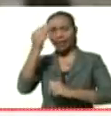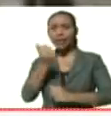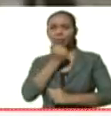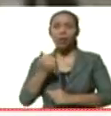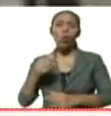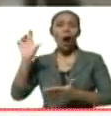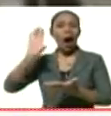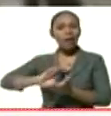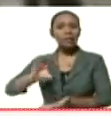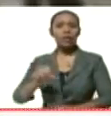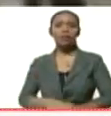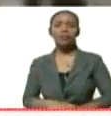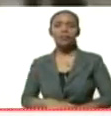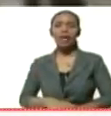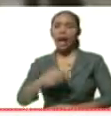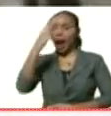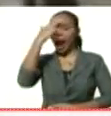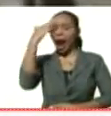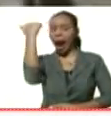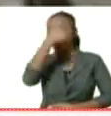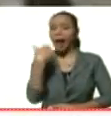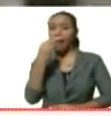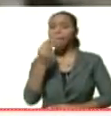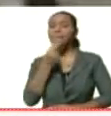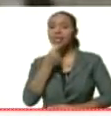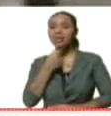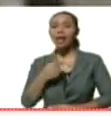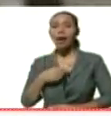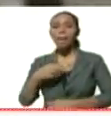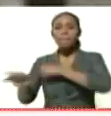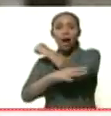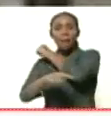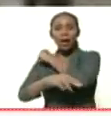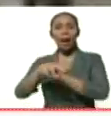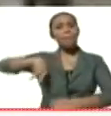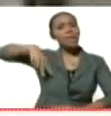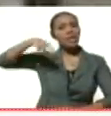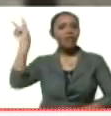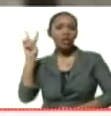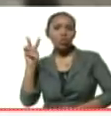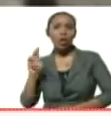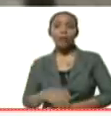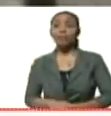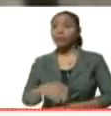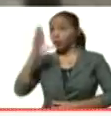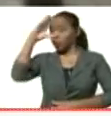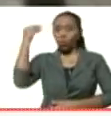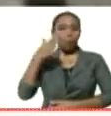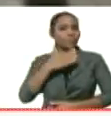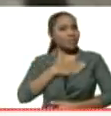Catia, en Carapita, en Mamera, en Plaza Venezuela. Ay, Dios mío.